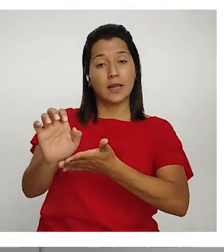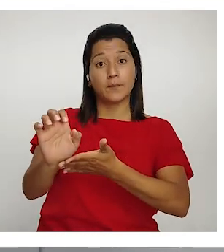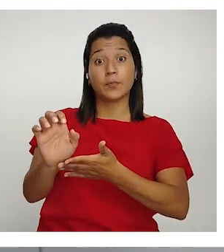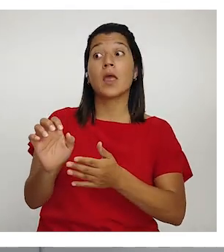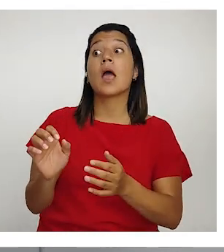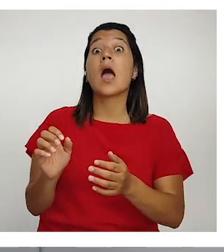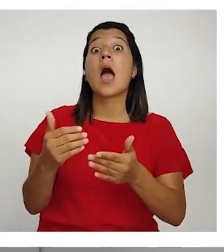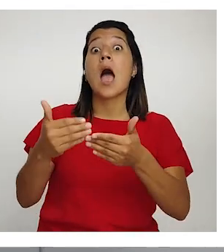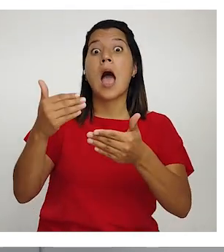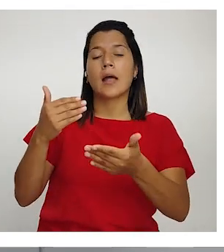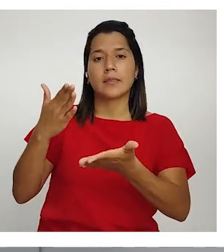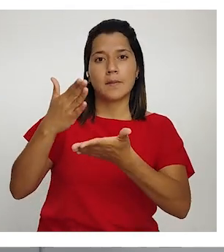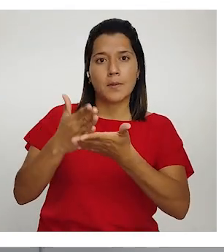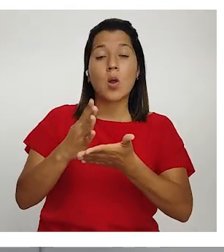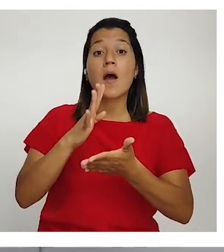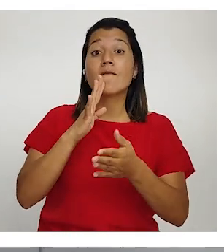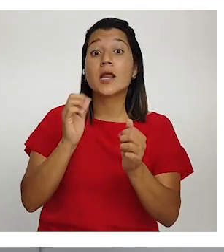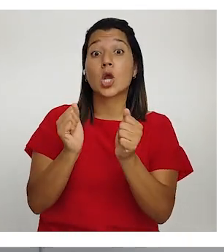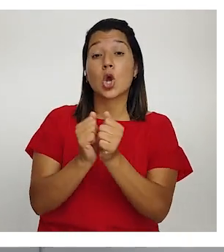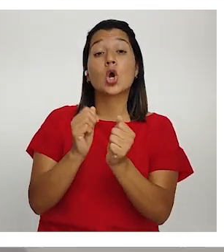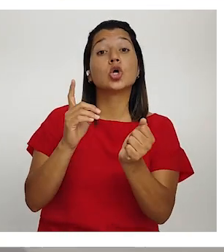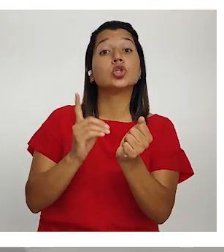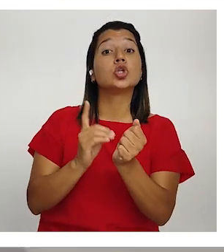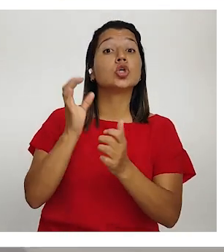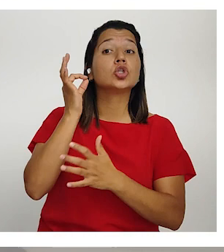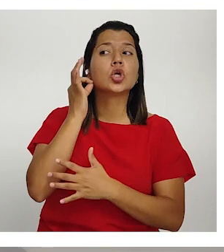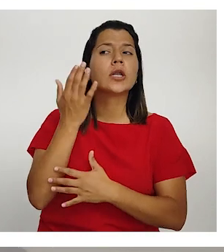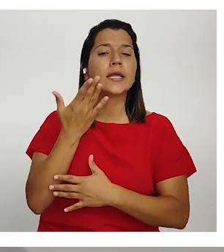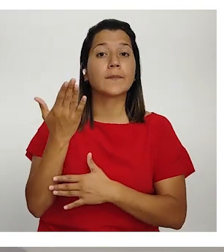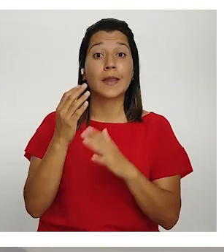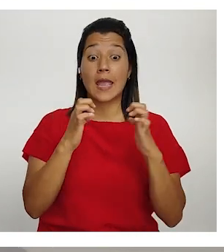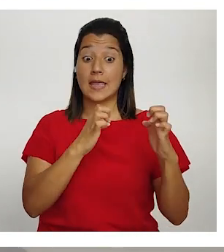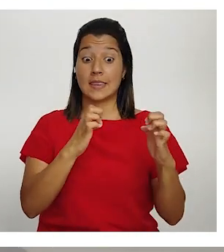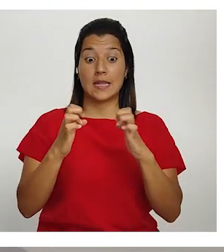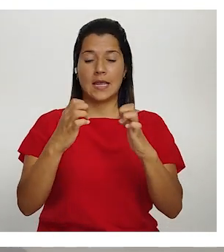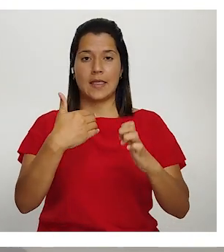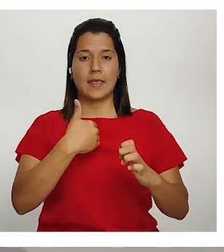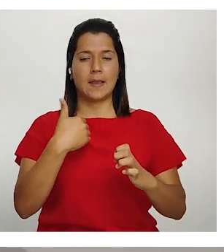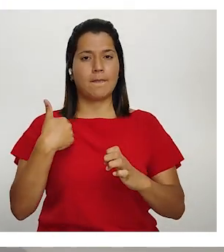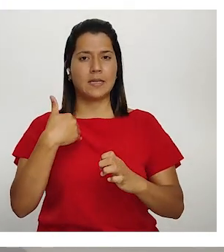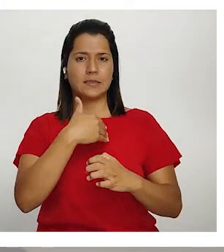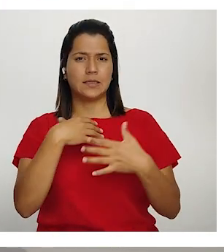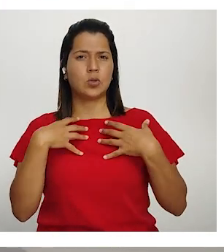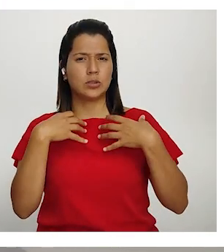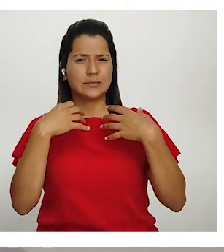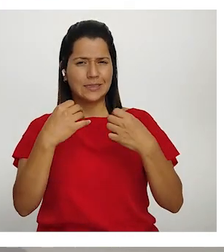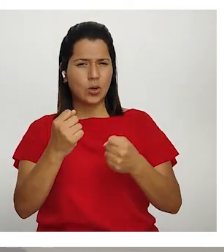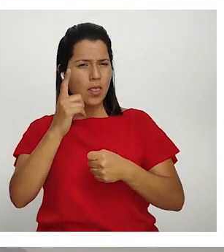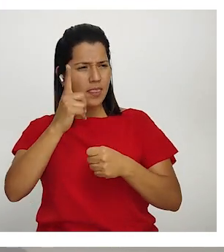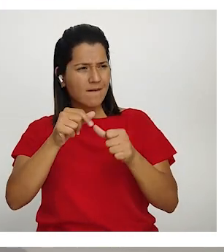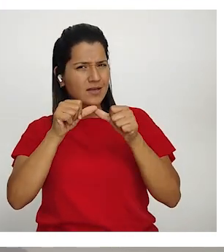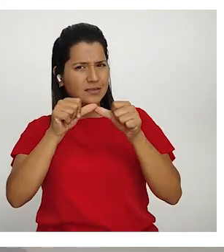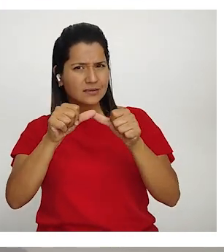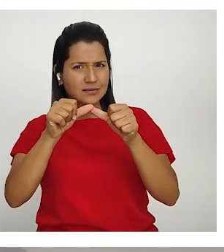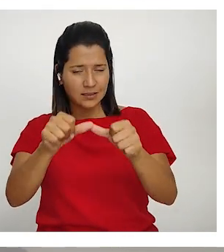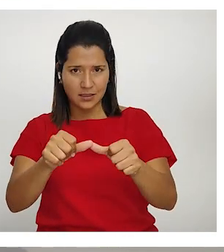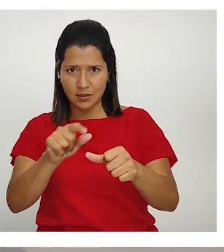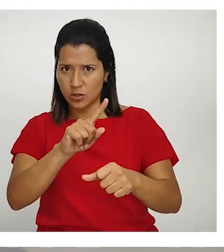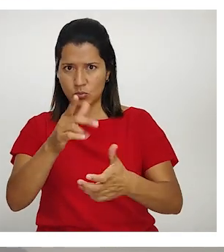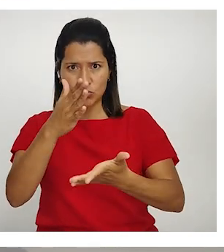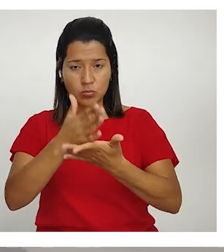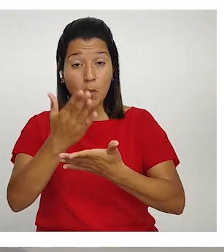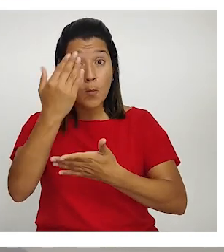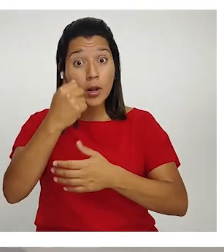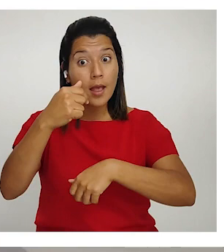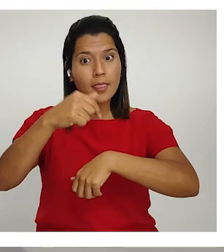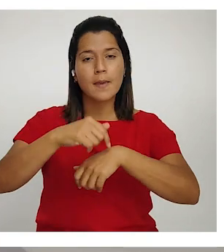pausa, mencionábamos que la estrategia del Ministerio de Salud tiene que ser constante, doctora, porque la época lluviosa, como